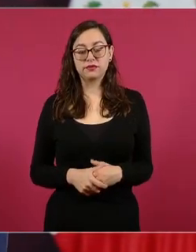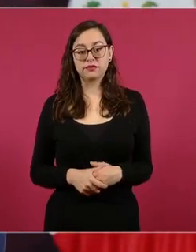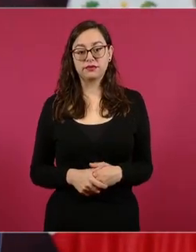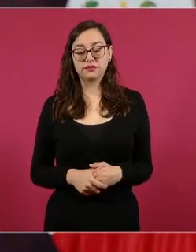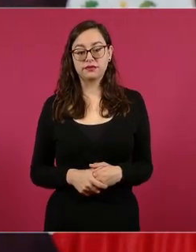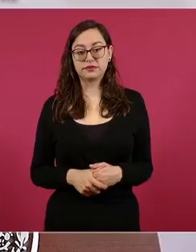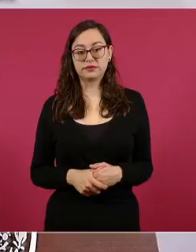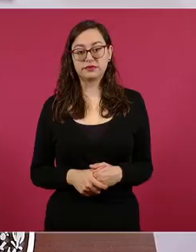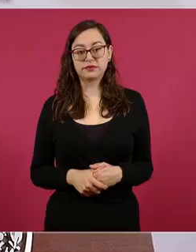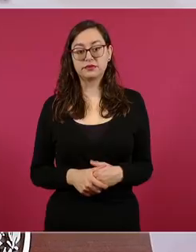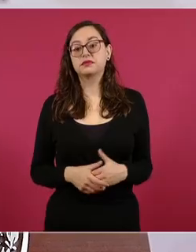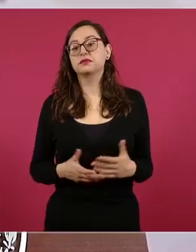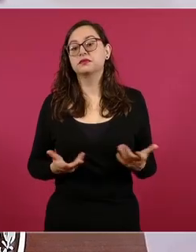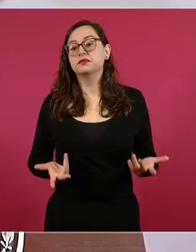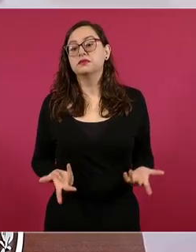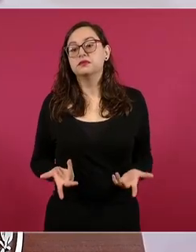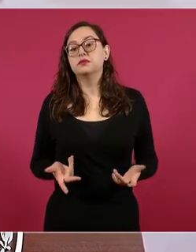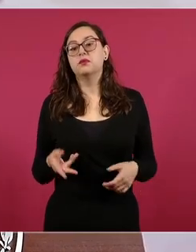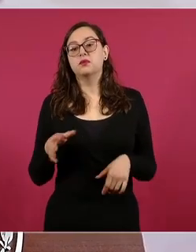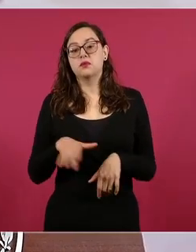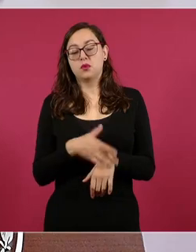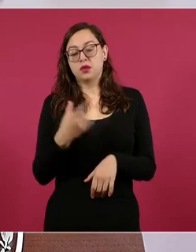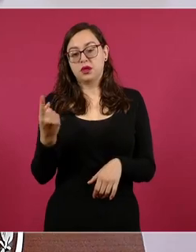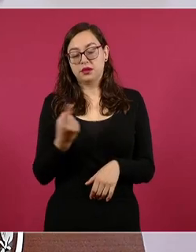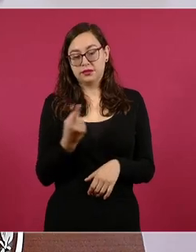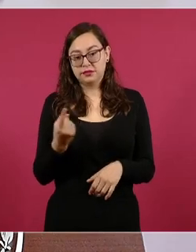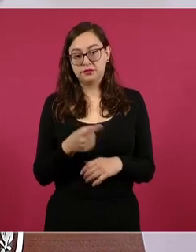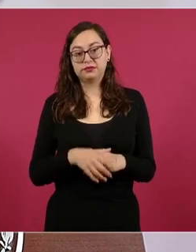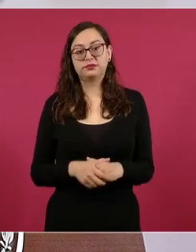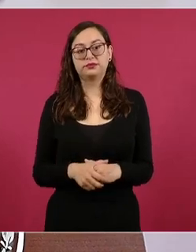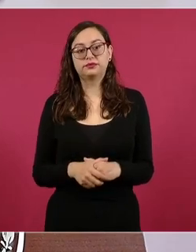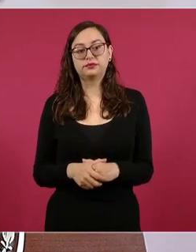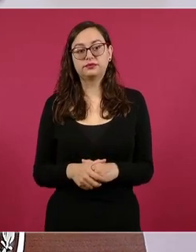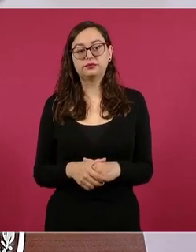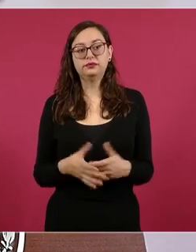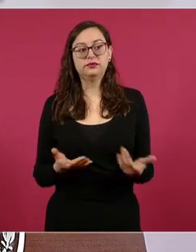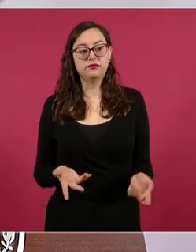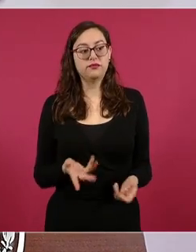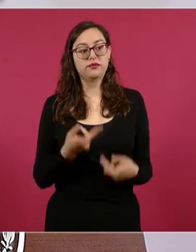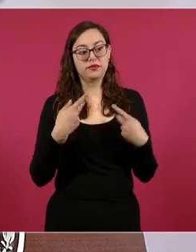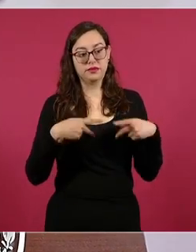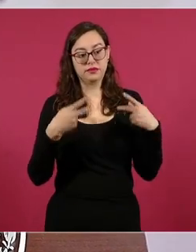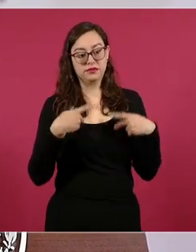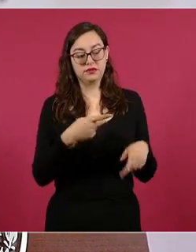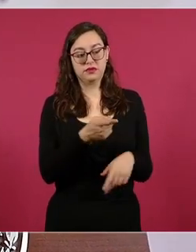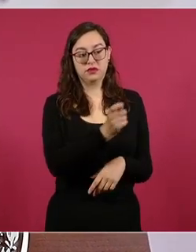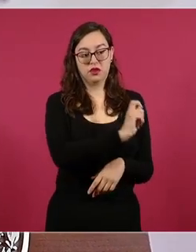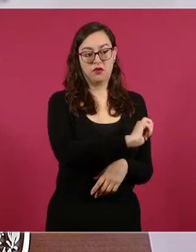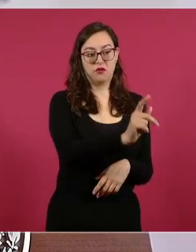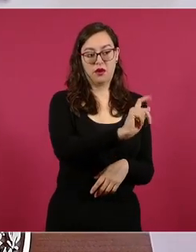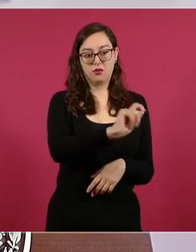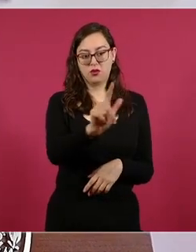los famosos, ya sea de medios convencionales o famosos en redes sociales,